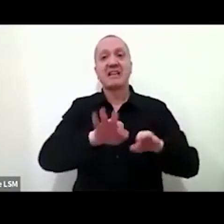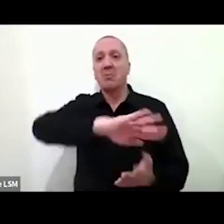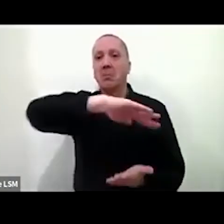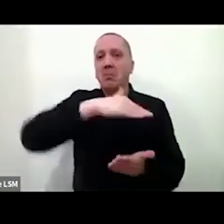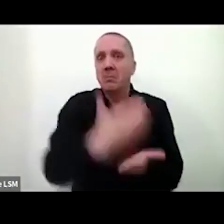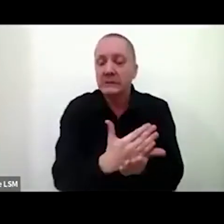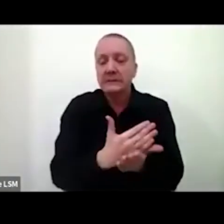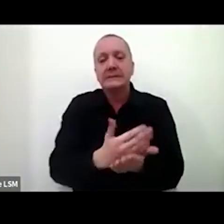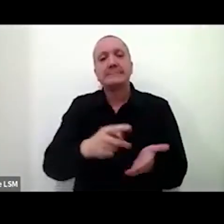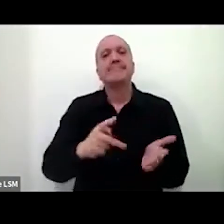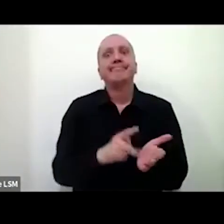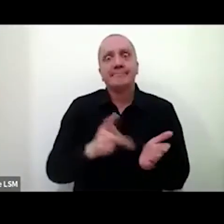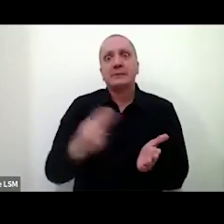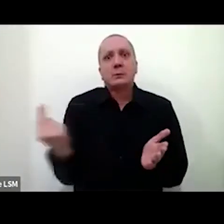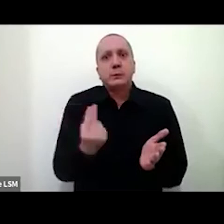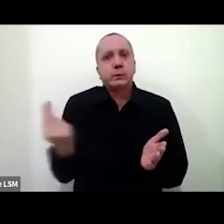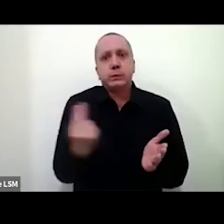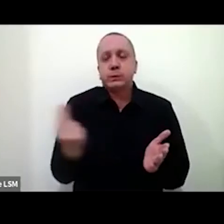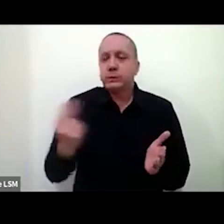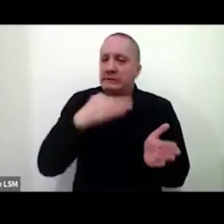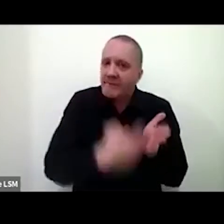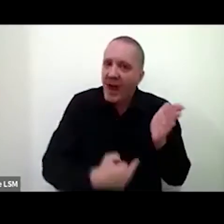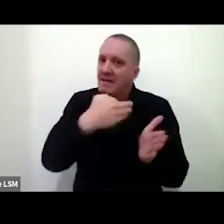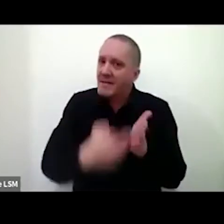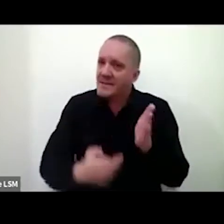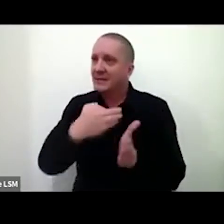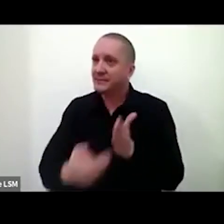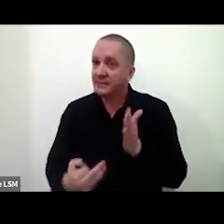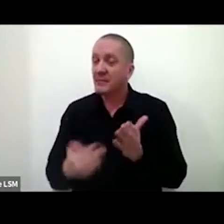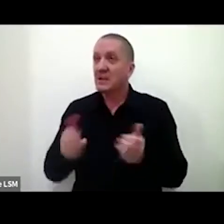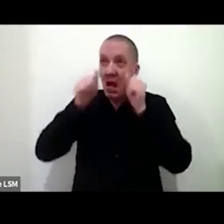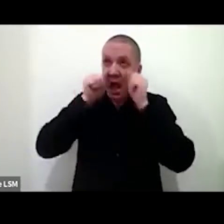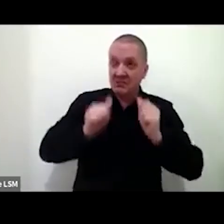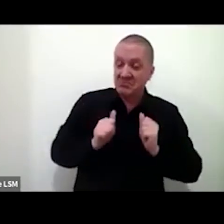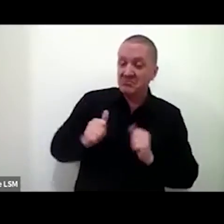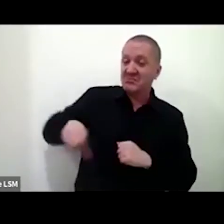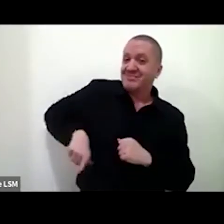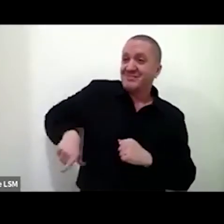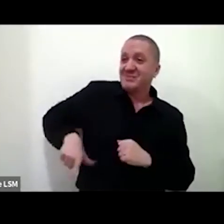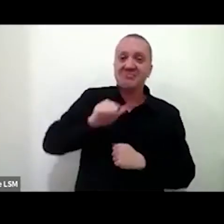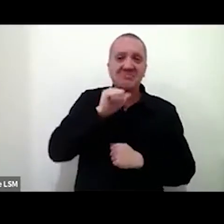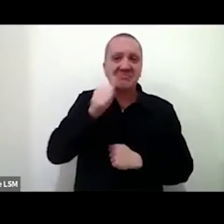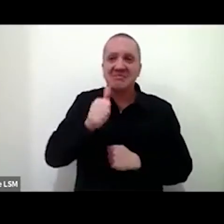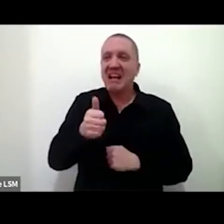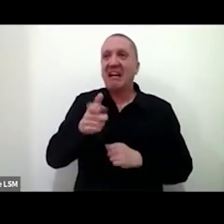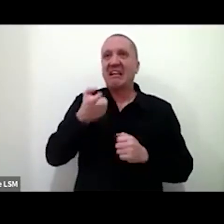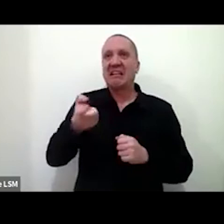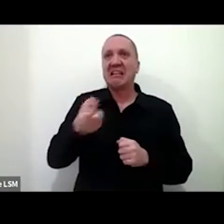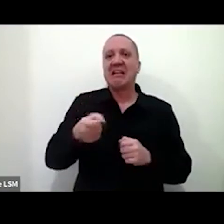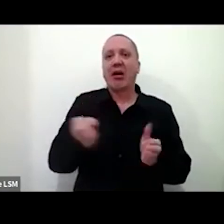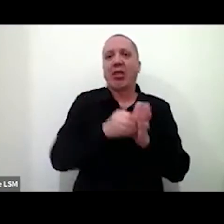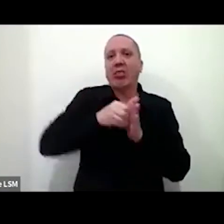todos, aunque no solo el Estado debe dar esa respuesta y estar a nuestro lado, también las organizaciones del tercer